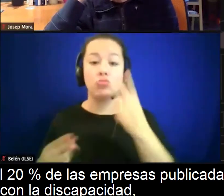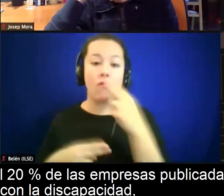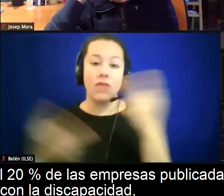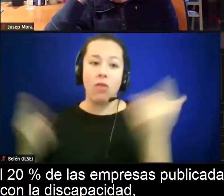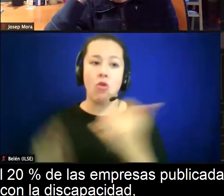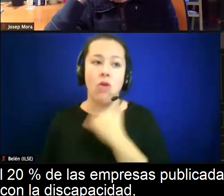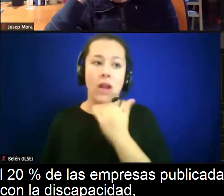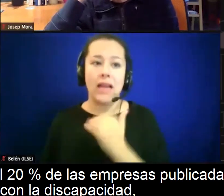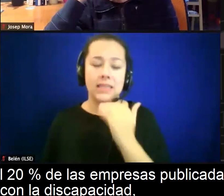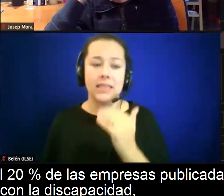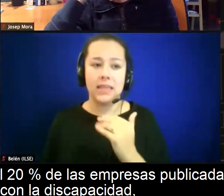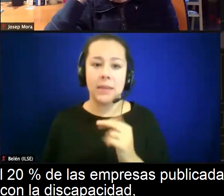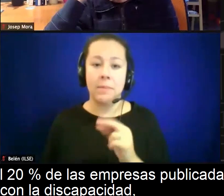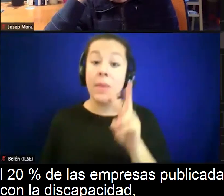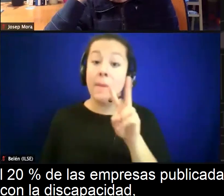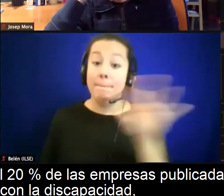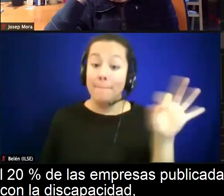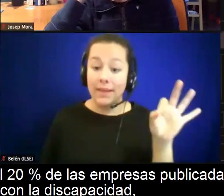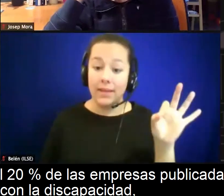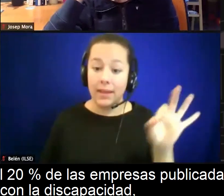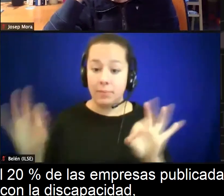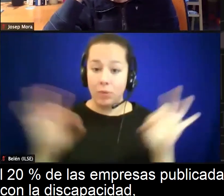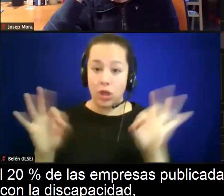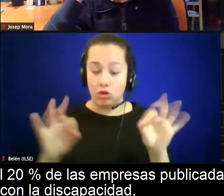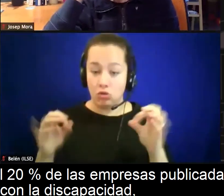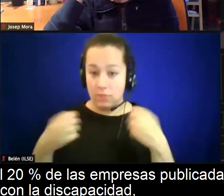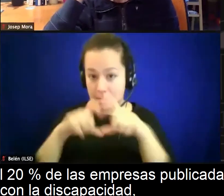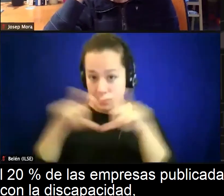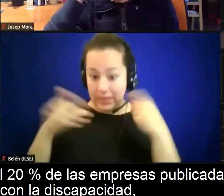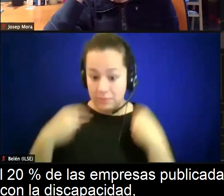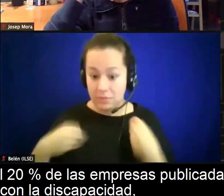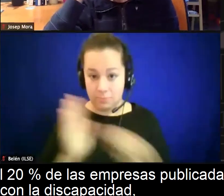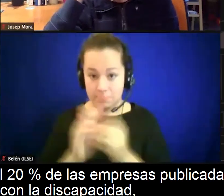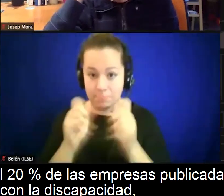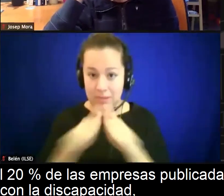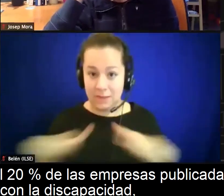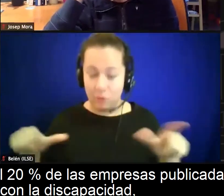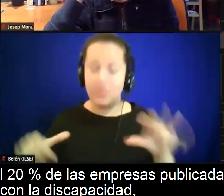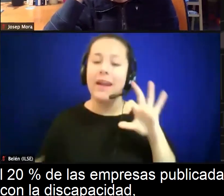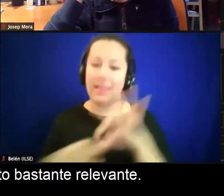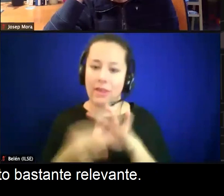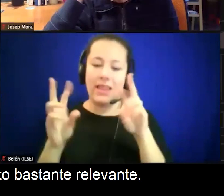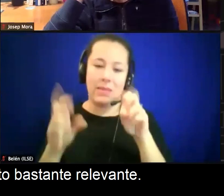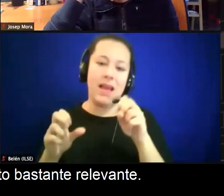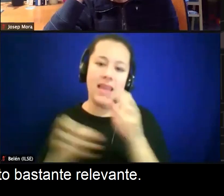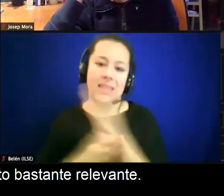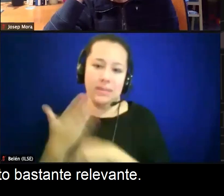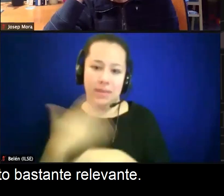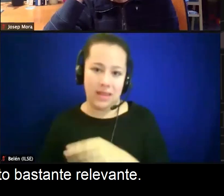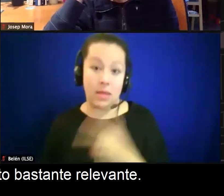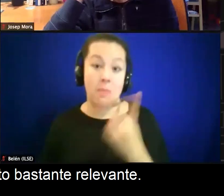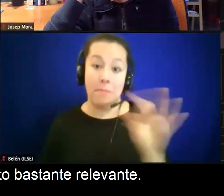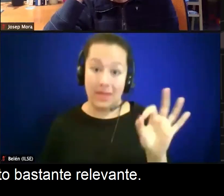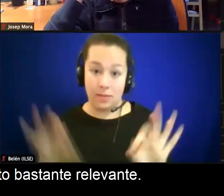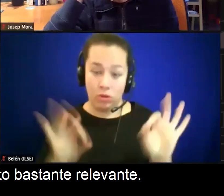el 20% de las empresas que hemos publicado en la plataforma están relacionadas con la discapacidad, con lo cual creo que es un